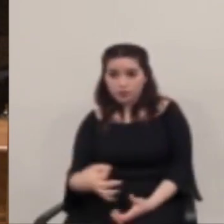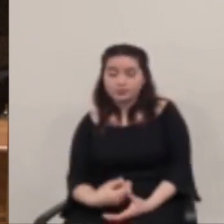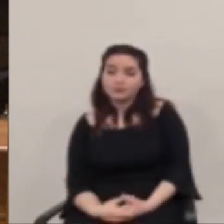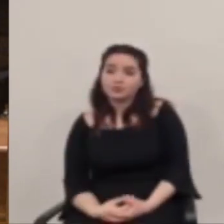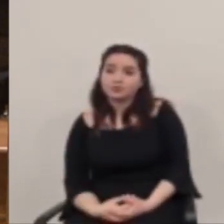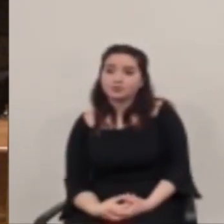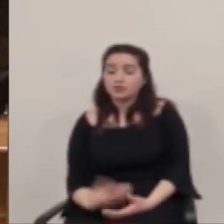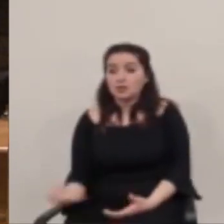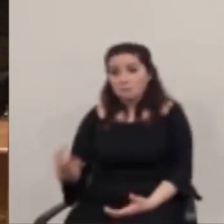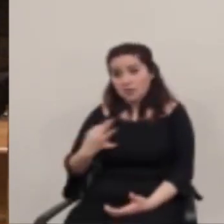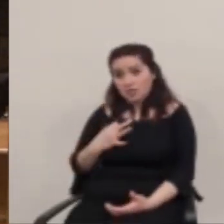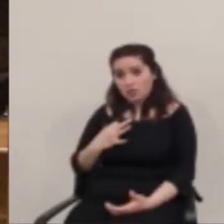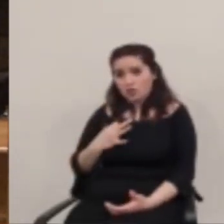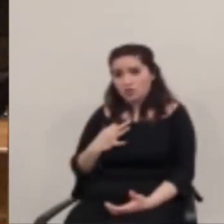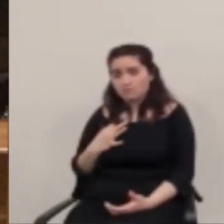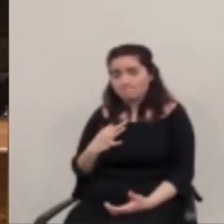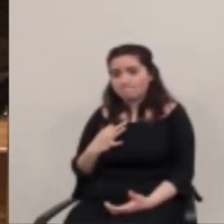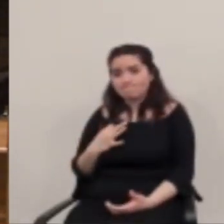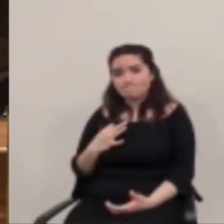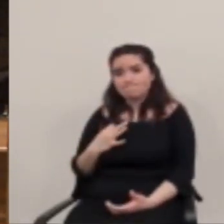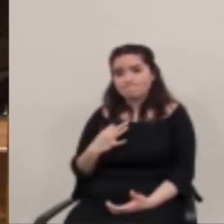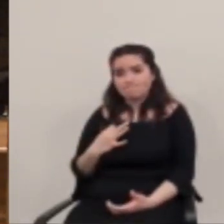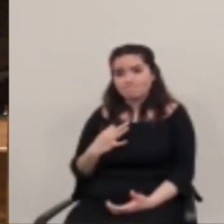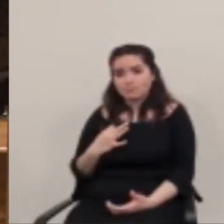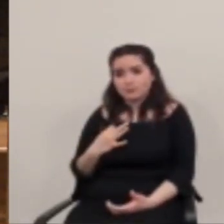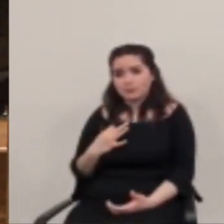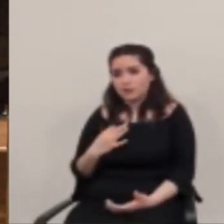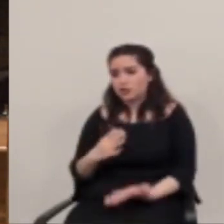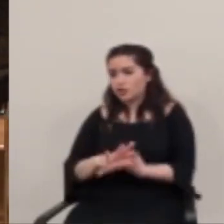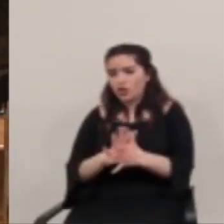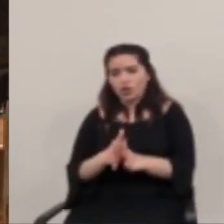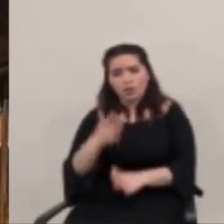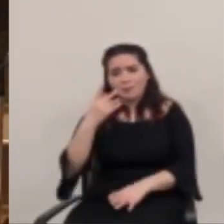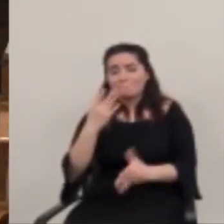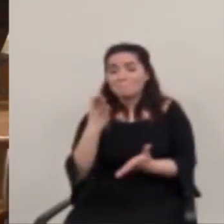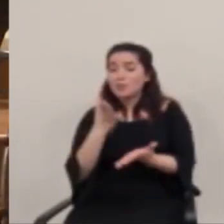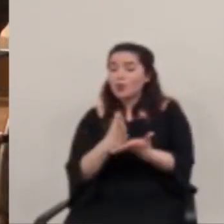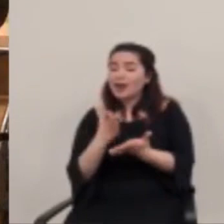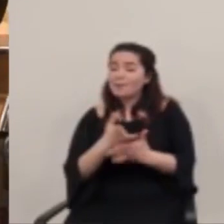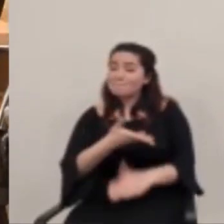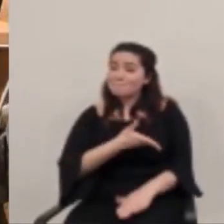dijo que desde toda su enseñanza media,